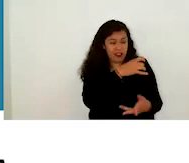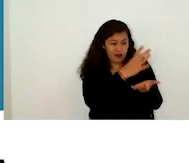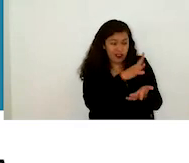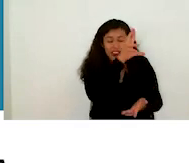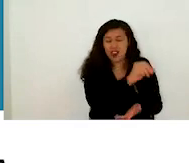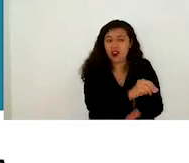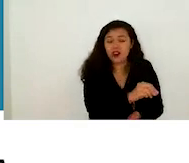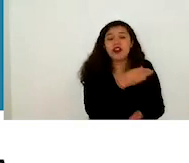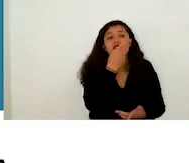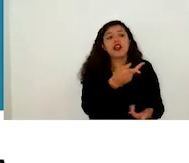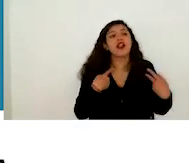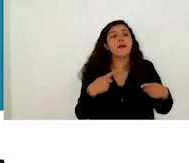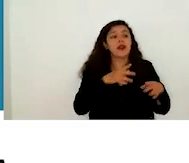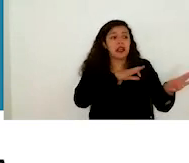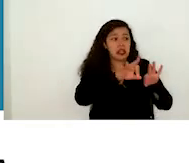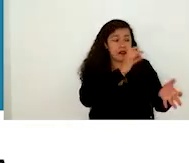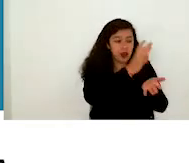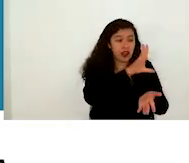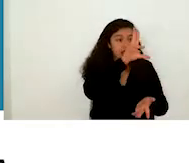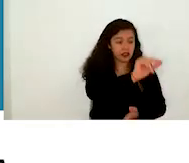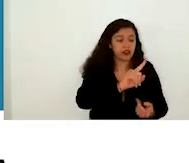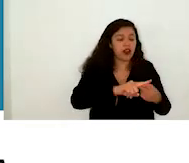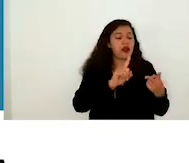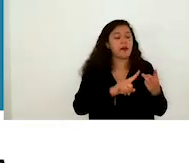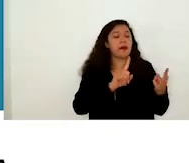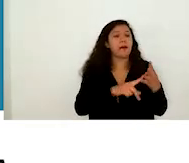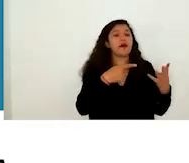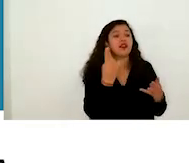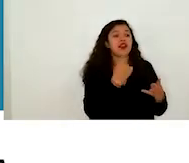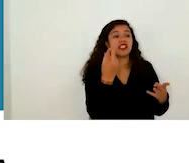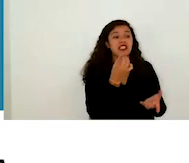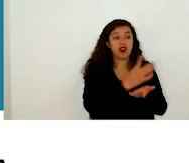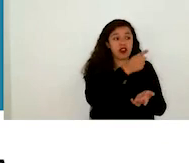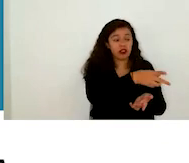es la única persona que trabajas no eres la única persona que tiene necesidades